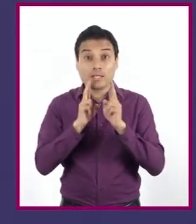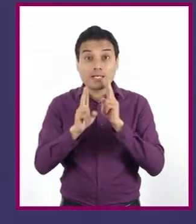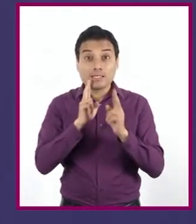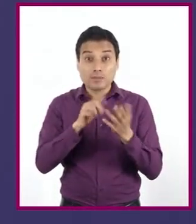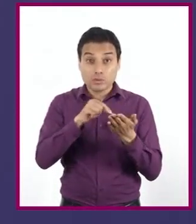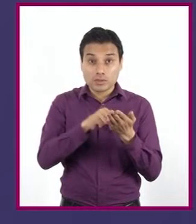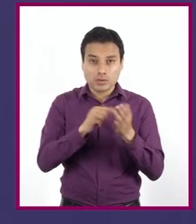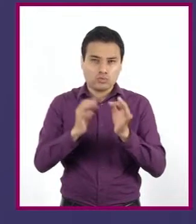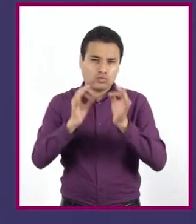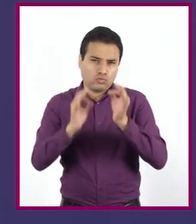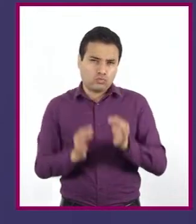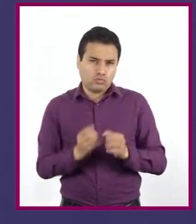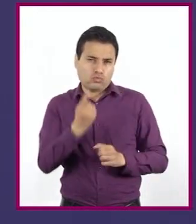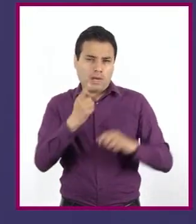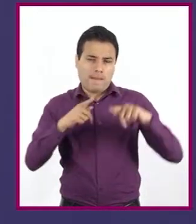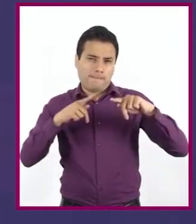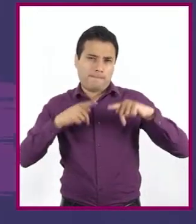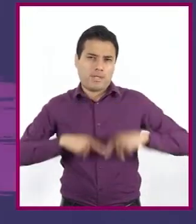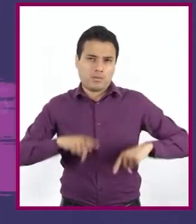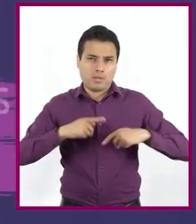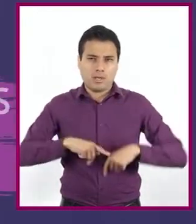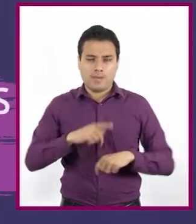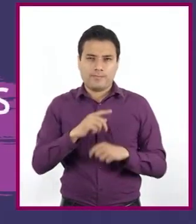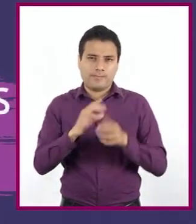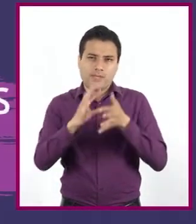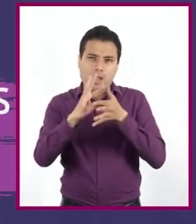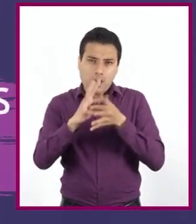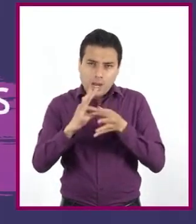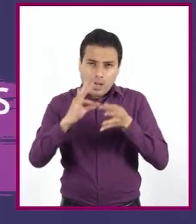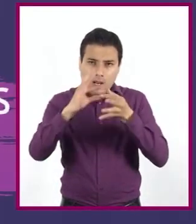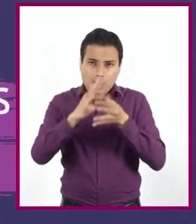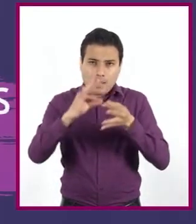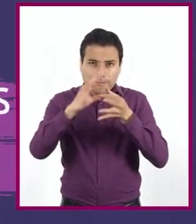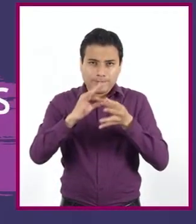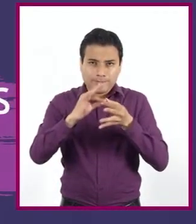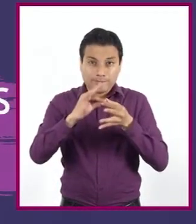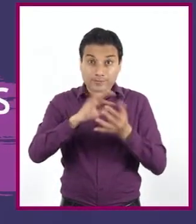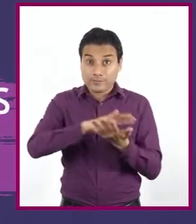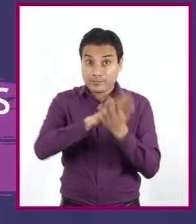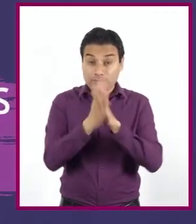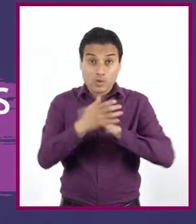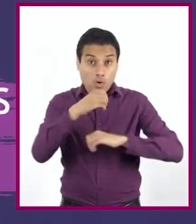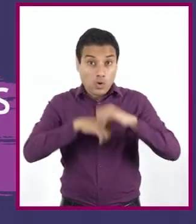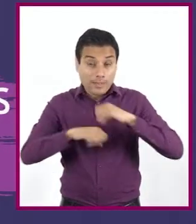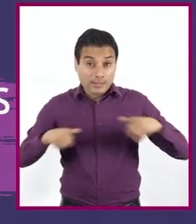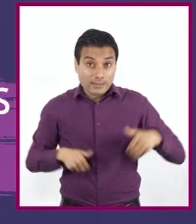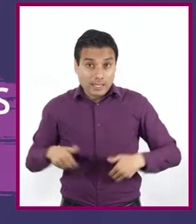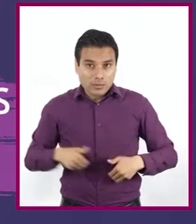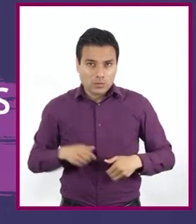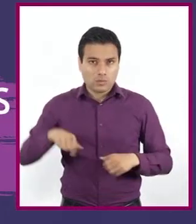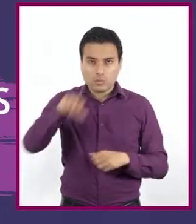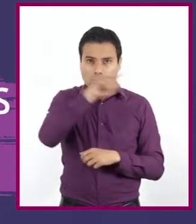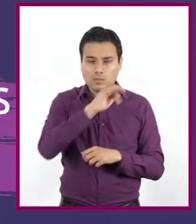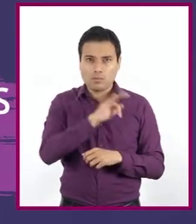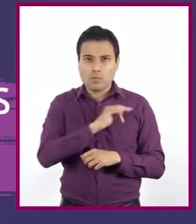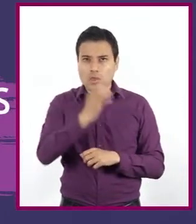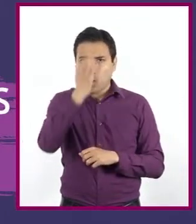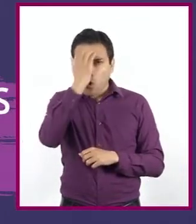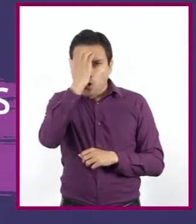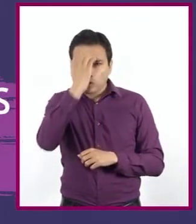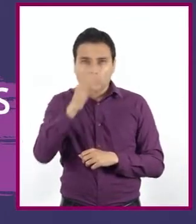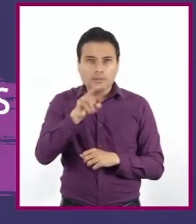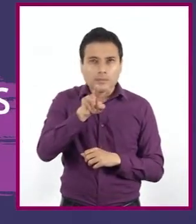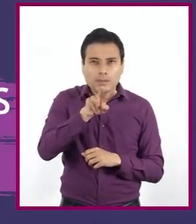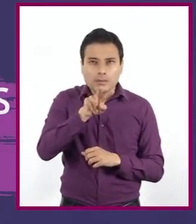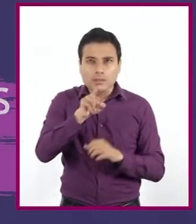voz que nos cuente todo lo que ocurre, en un texto dramático conocemos todos los acontecimientos por medio de ver